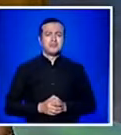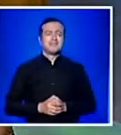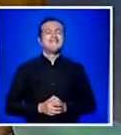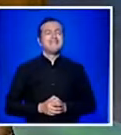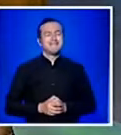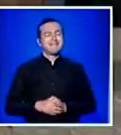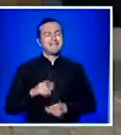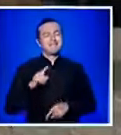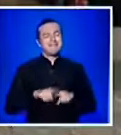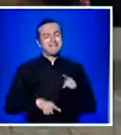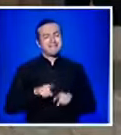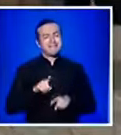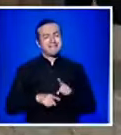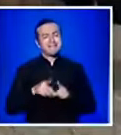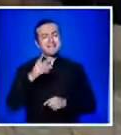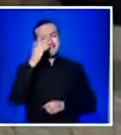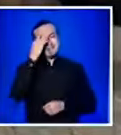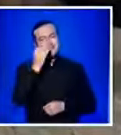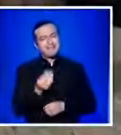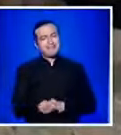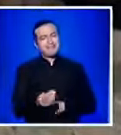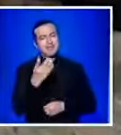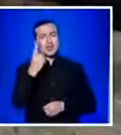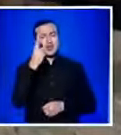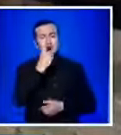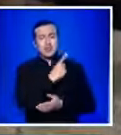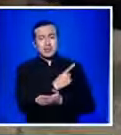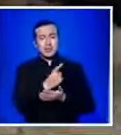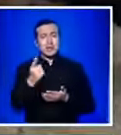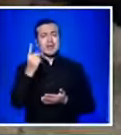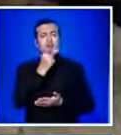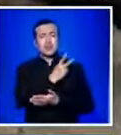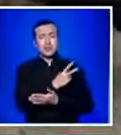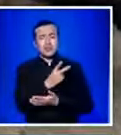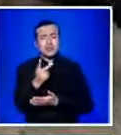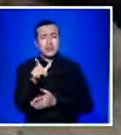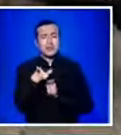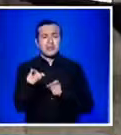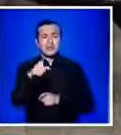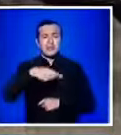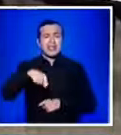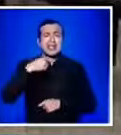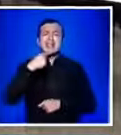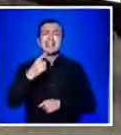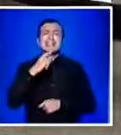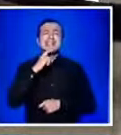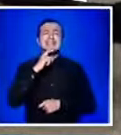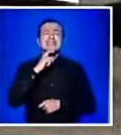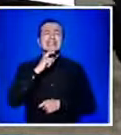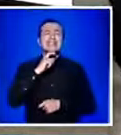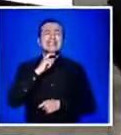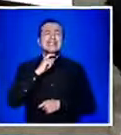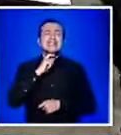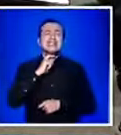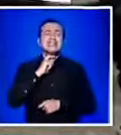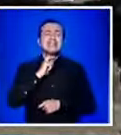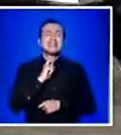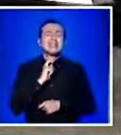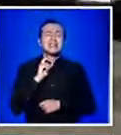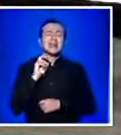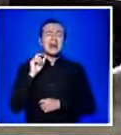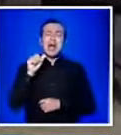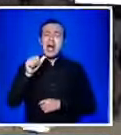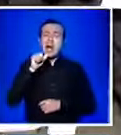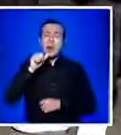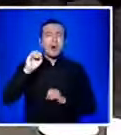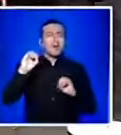Compañeros, mis queridos vecinos, buenos días. Dos semanas los vecinos que nos dicen secos, totalmente, sin gota